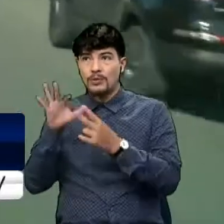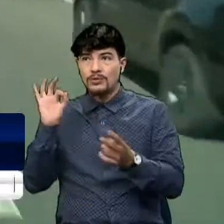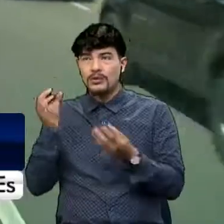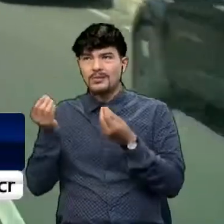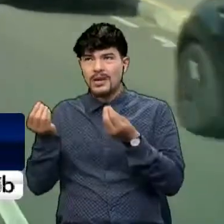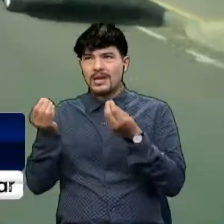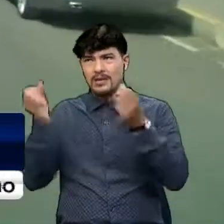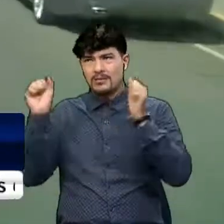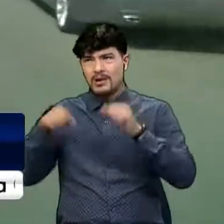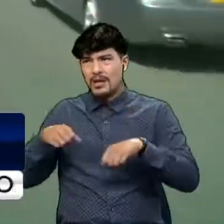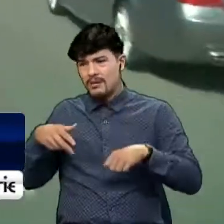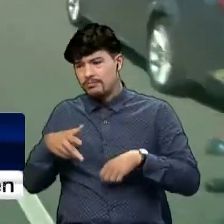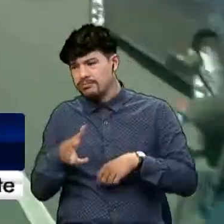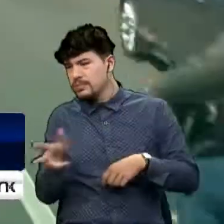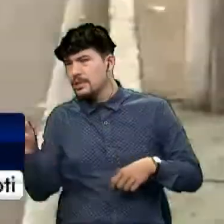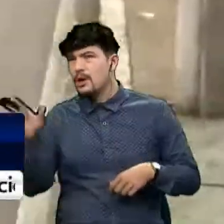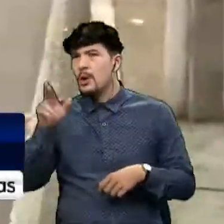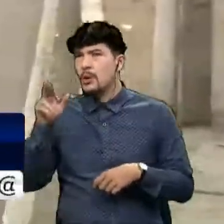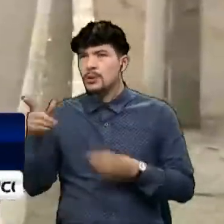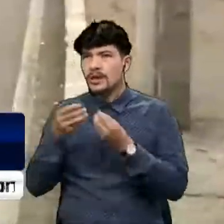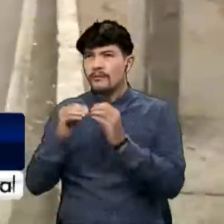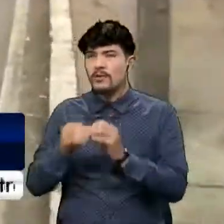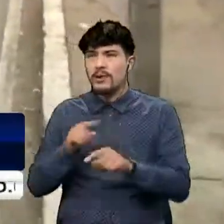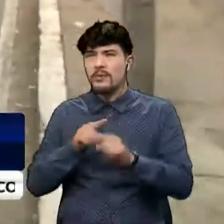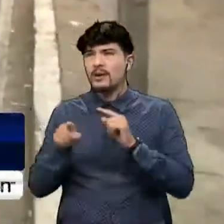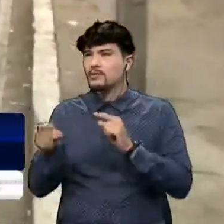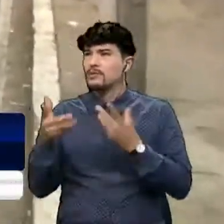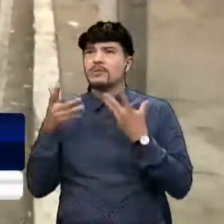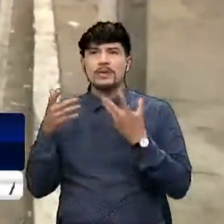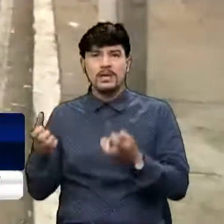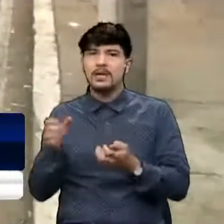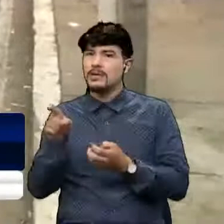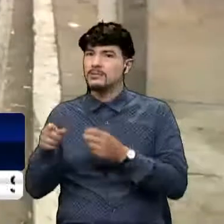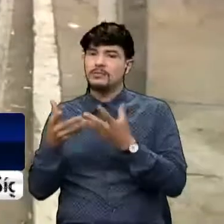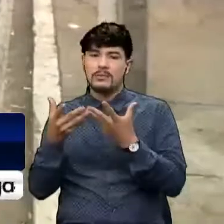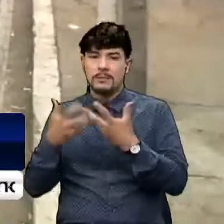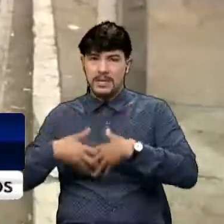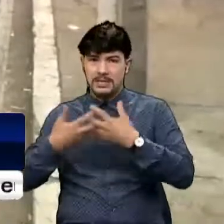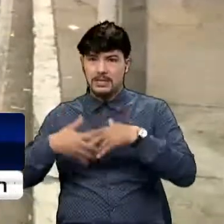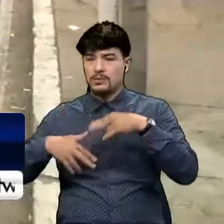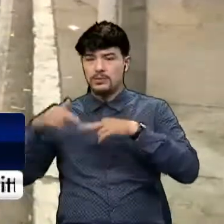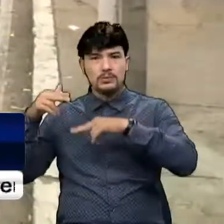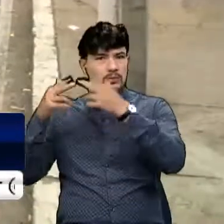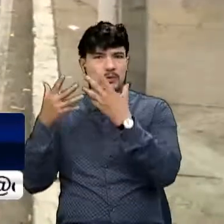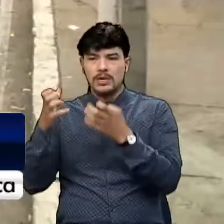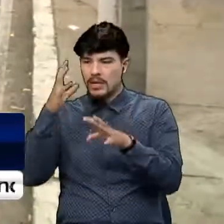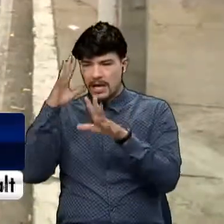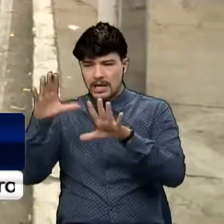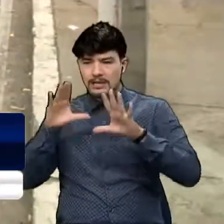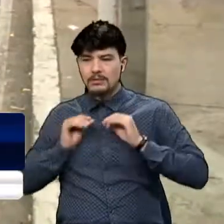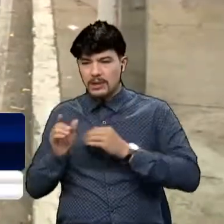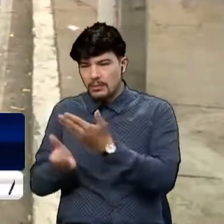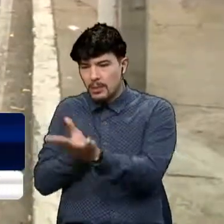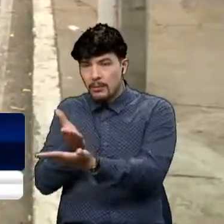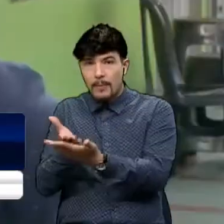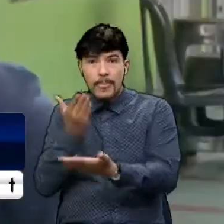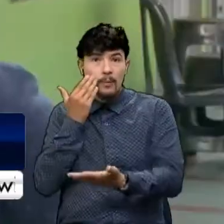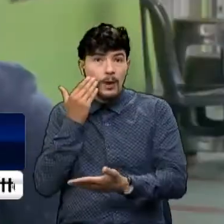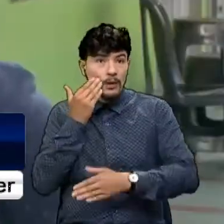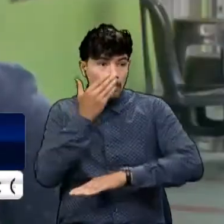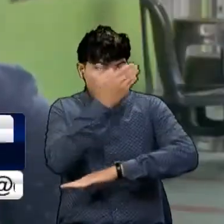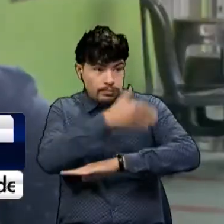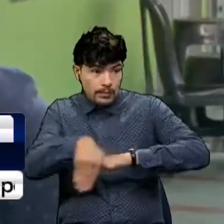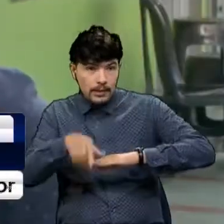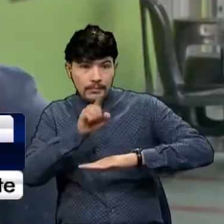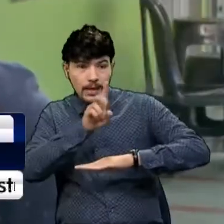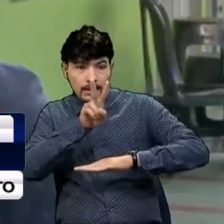desviar los vehículos pesados pero no hay voluntad por parte de los constructores denuncian cuando hay paso por la 27 si